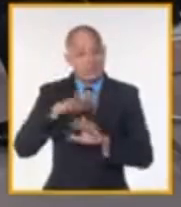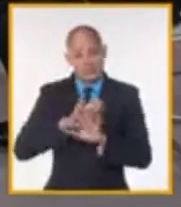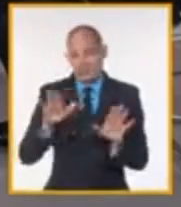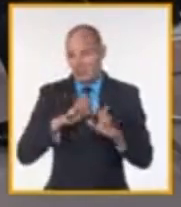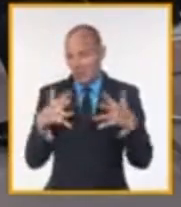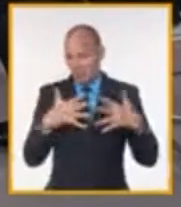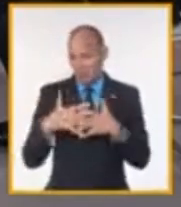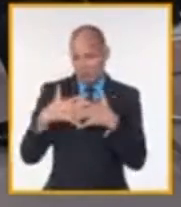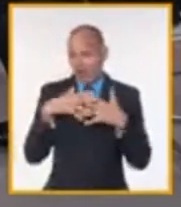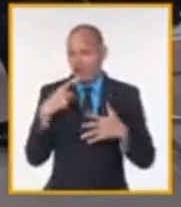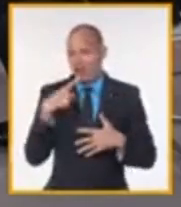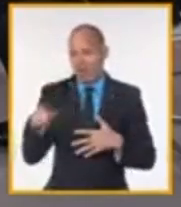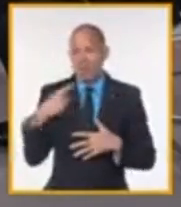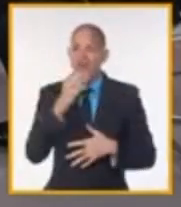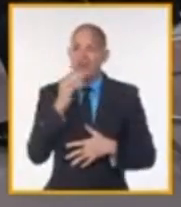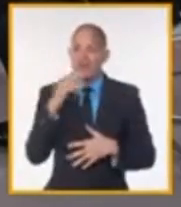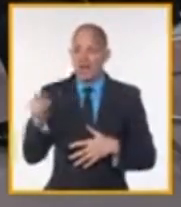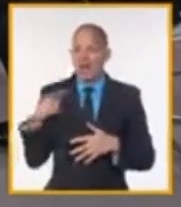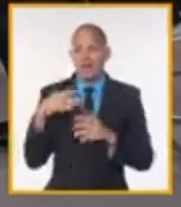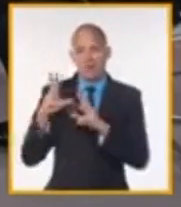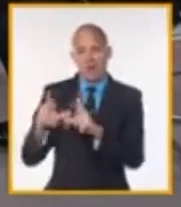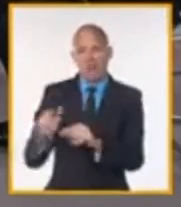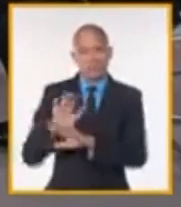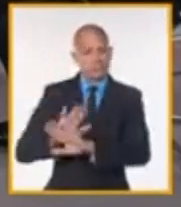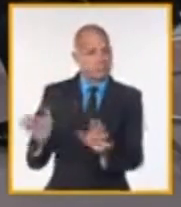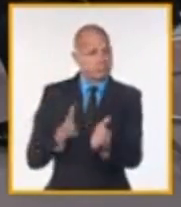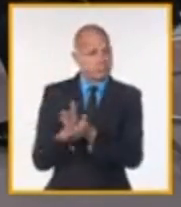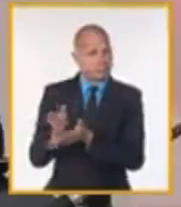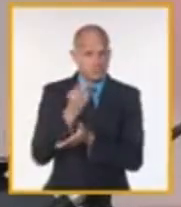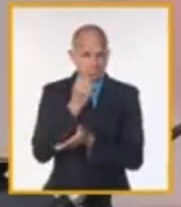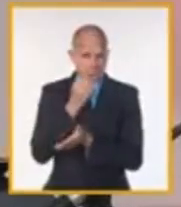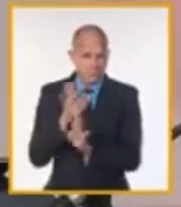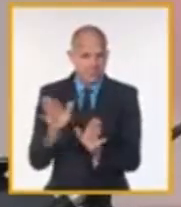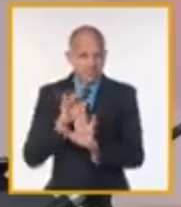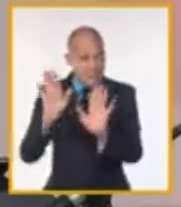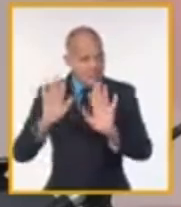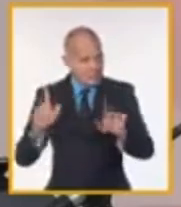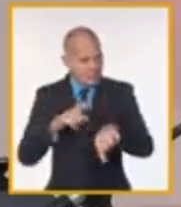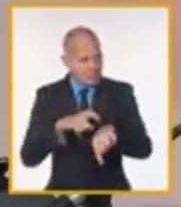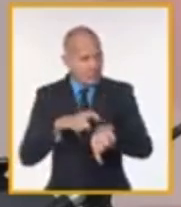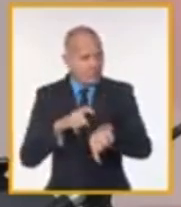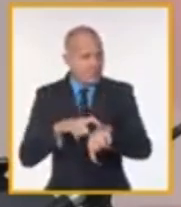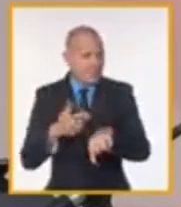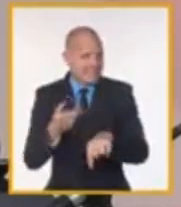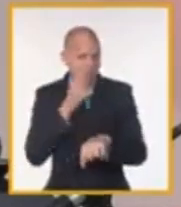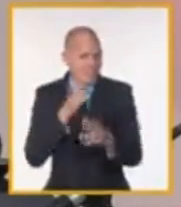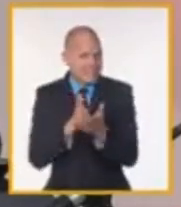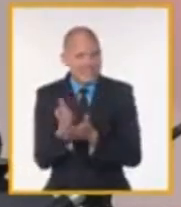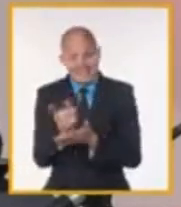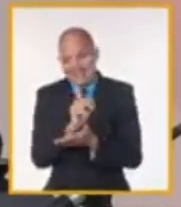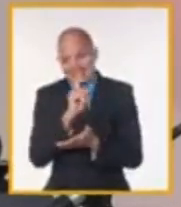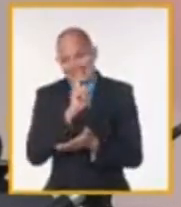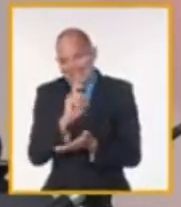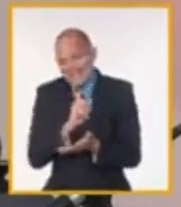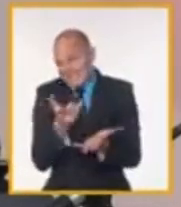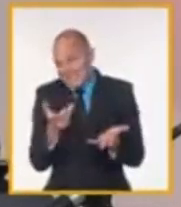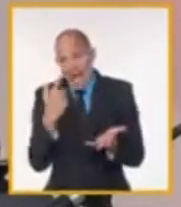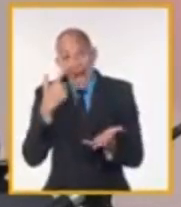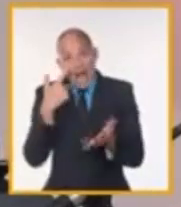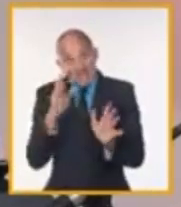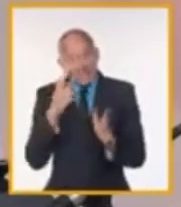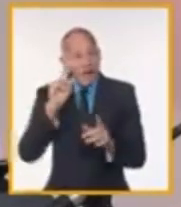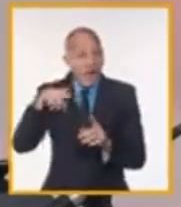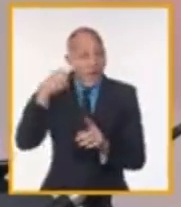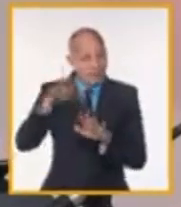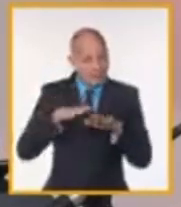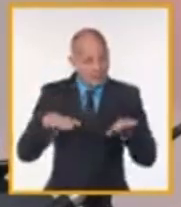hacer en el mundo lo que le da la gana Bueno es un tema Interesante pero eh tenemos que no podemos seguir desarrollándolo vamos a ver si en una próxima mesa